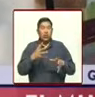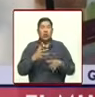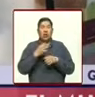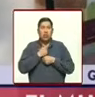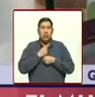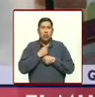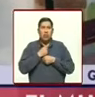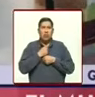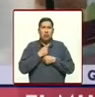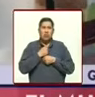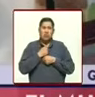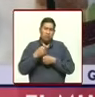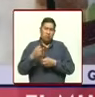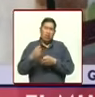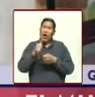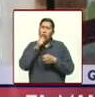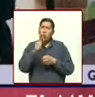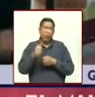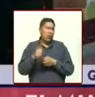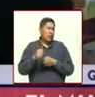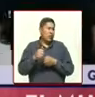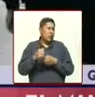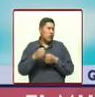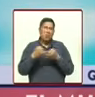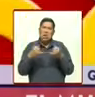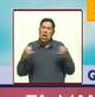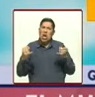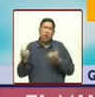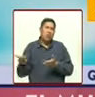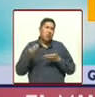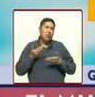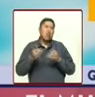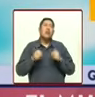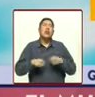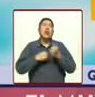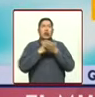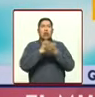recibiendo artículos, víveres para poder ayudar.